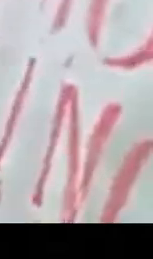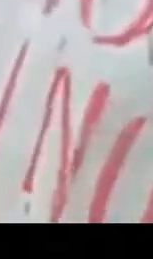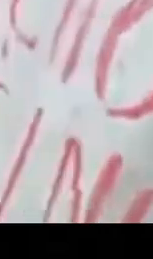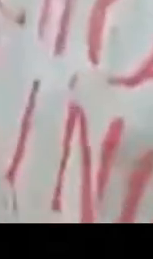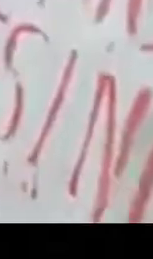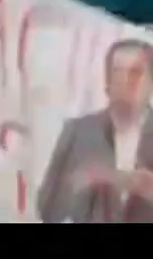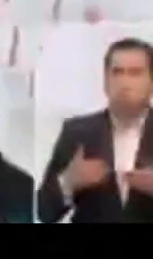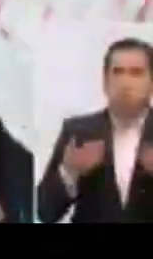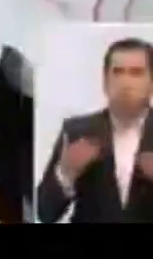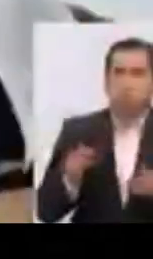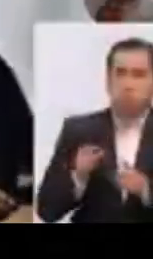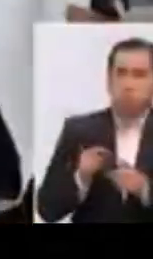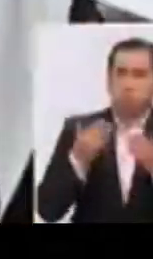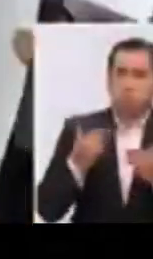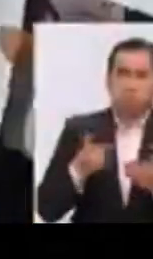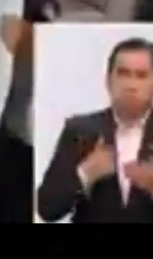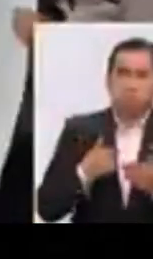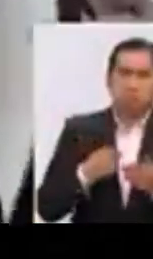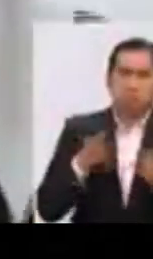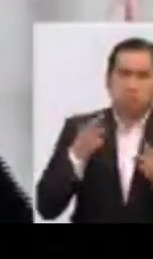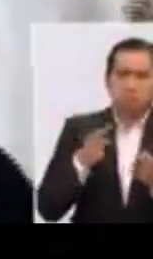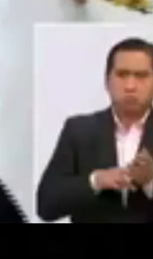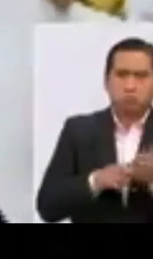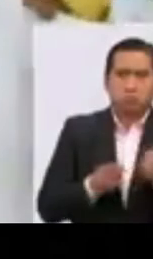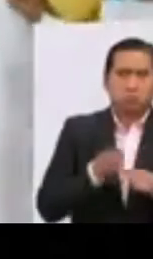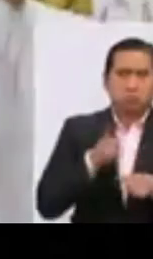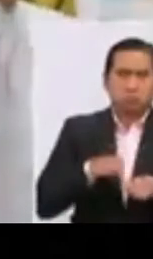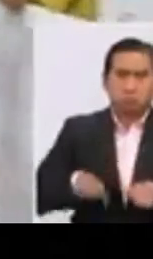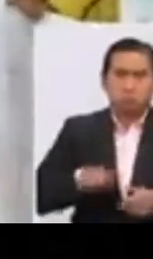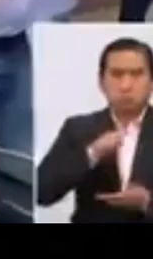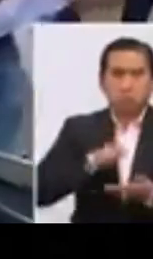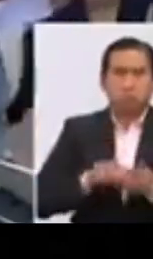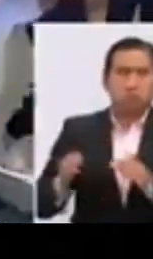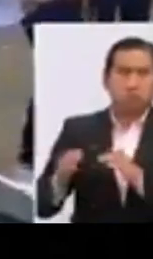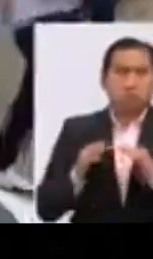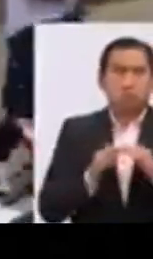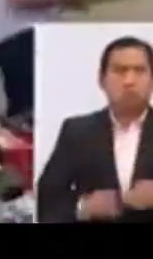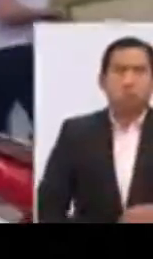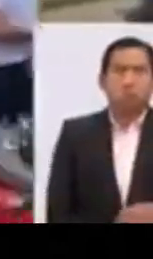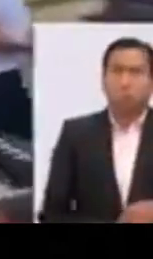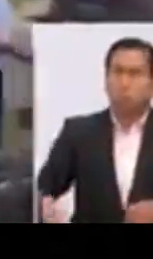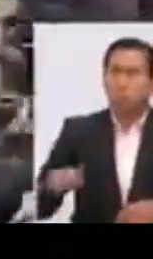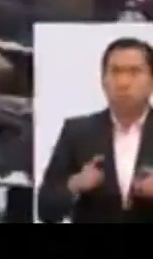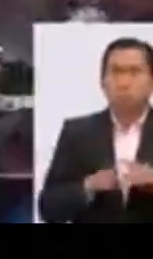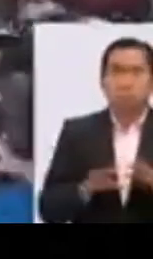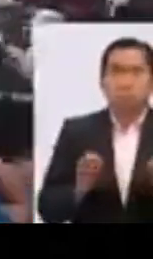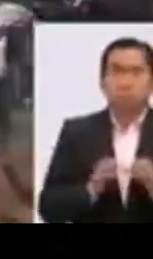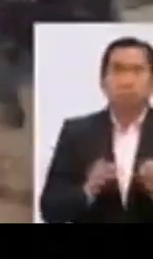enviaron felicitándome y agradeciéndome por hacer respetar por primera vez la ciudad de Trinidad, creo que no ha tenido repercusión